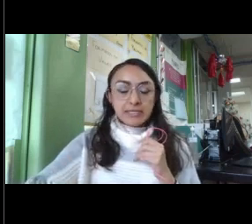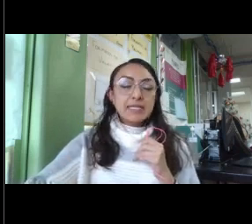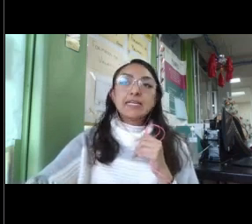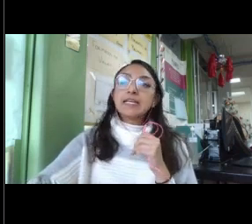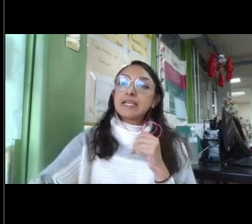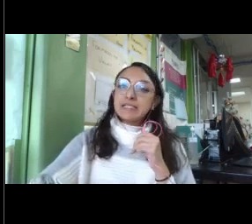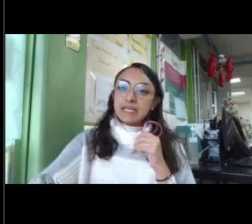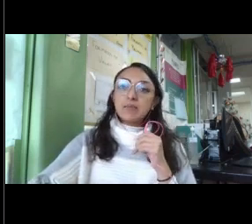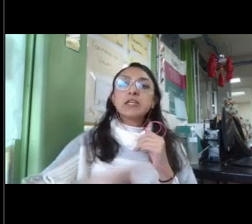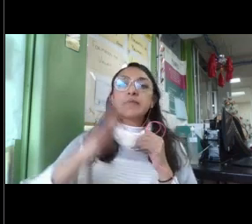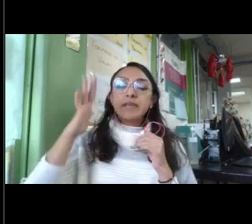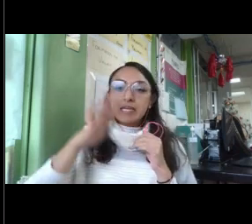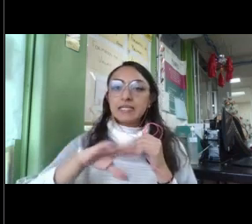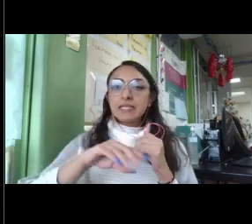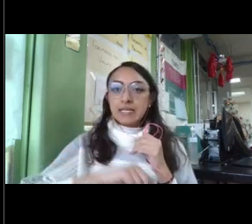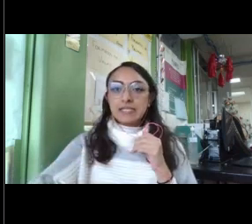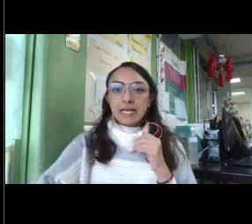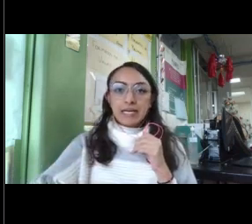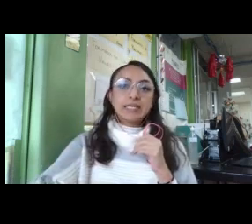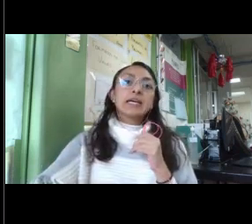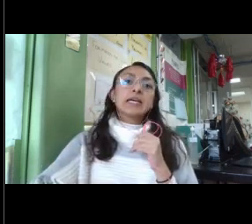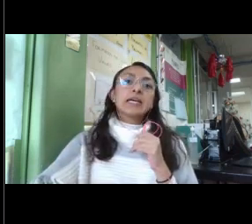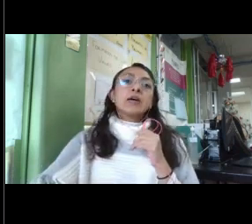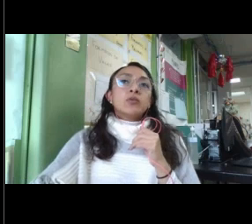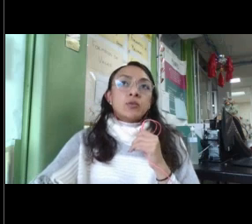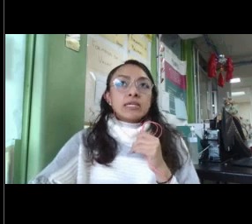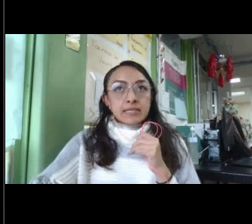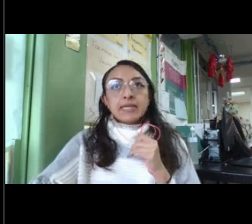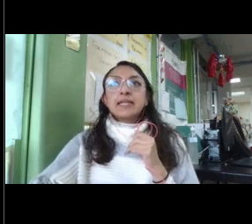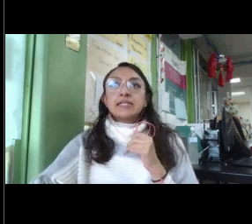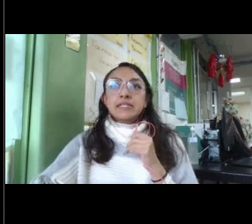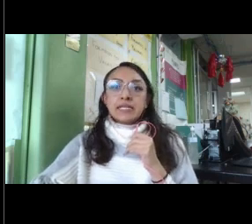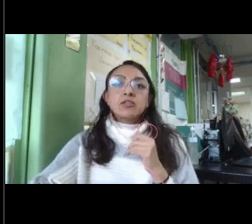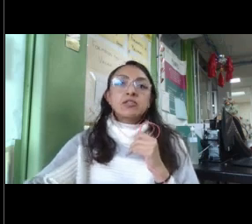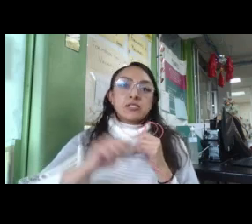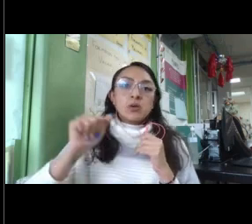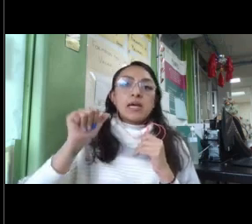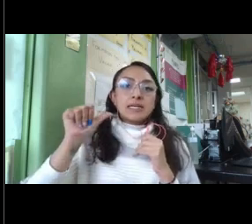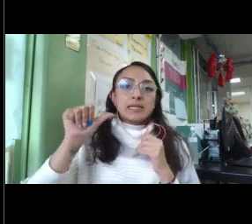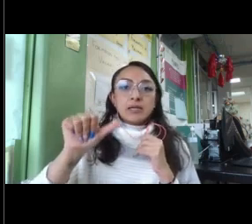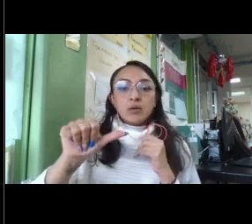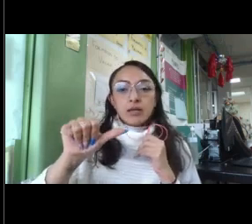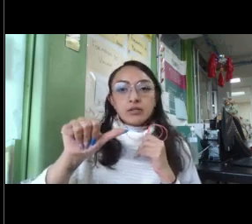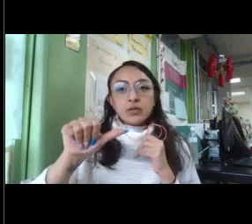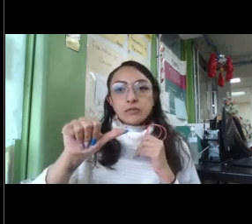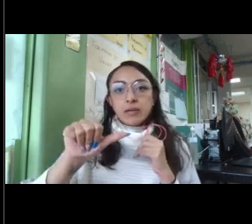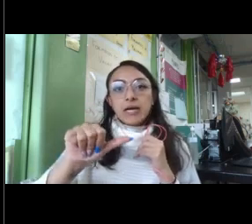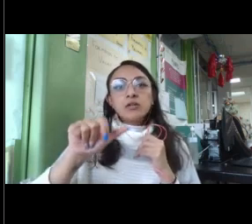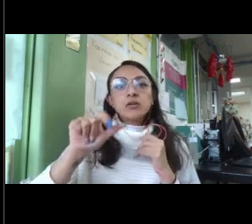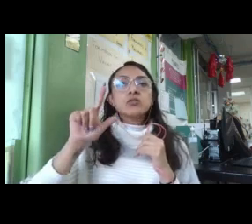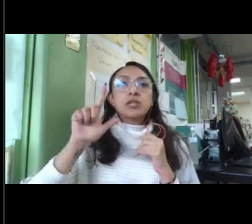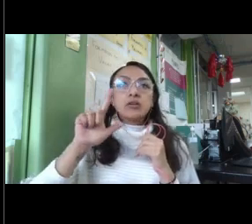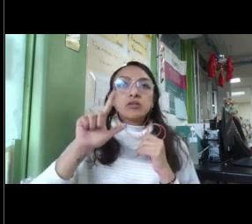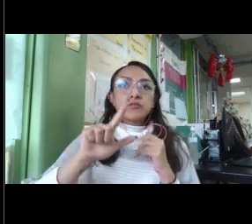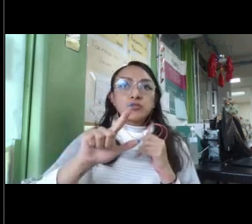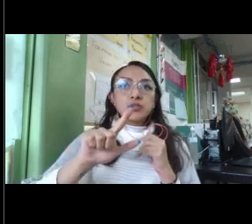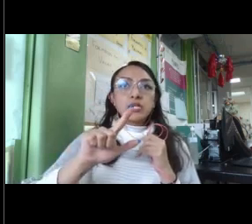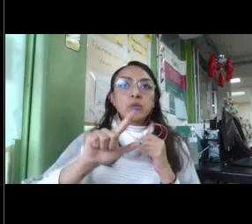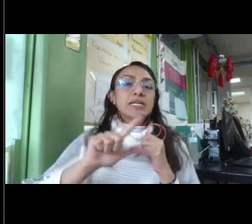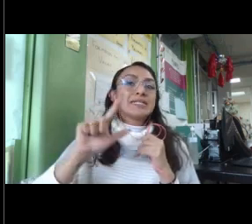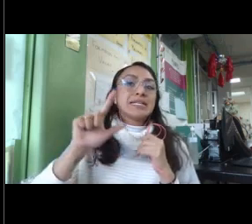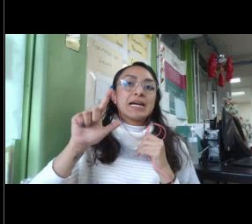de señas y que decíamos que vienen en esta ley. Una serie de signos gestuales articulados con las manos, dotados